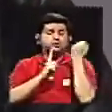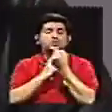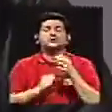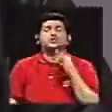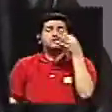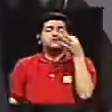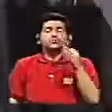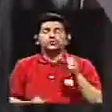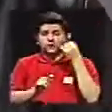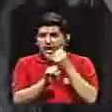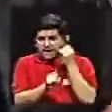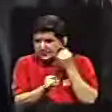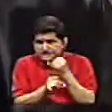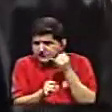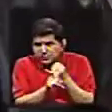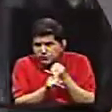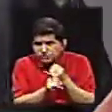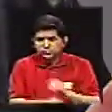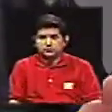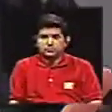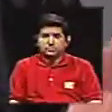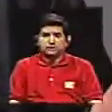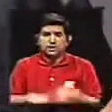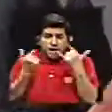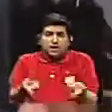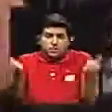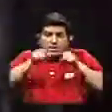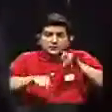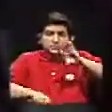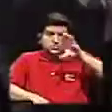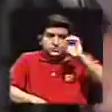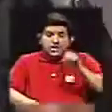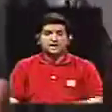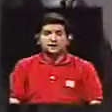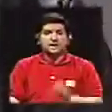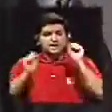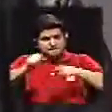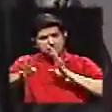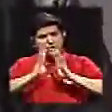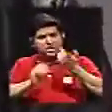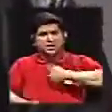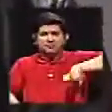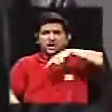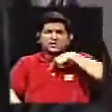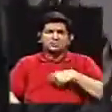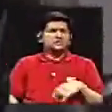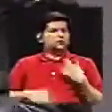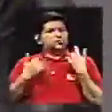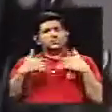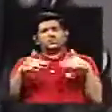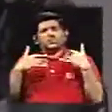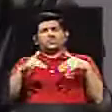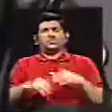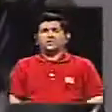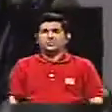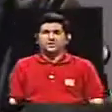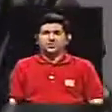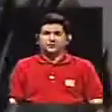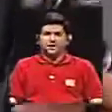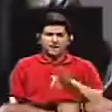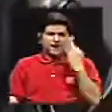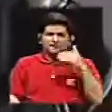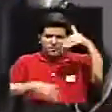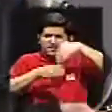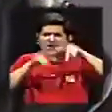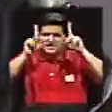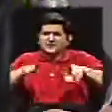está, que es lo que está ocurriendo hoy en el ICE, por ejemplo, que podemos hablar grandemente sobre eso, es decir, quiénes, cómo metieron